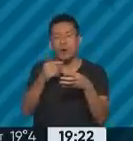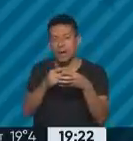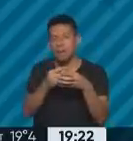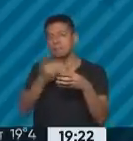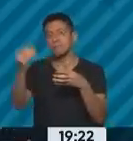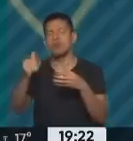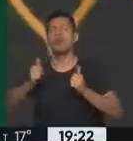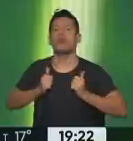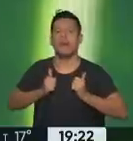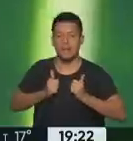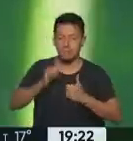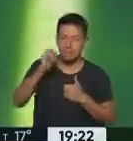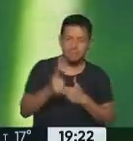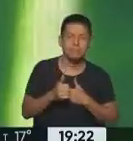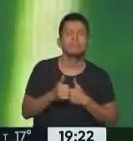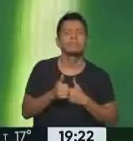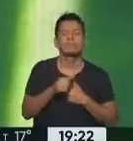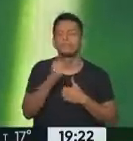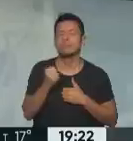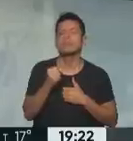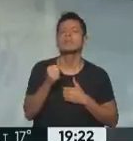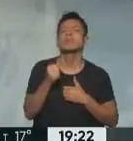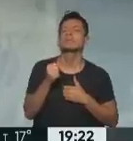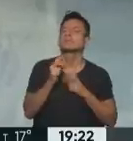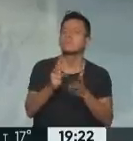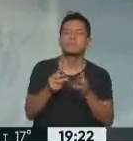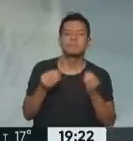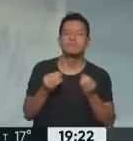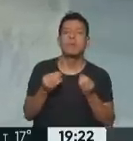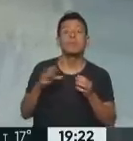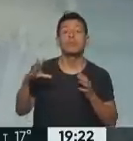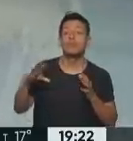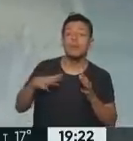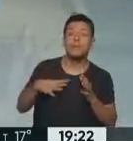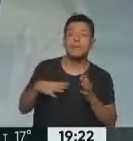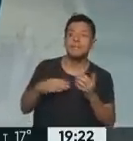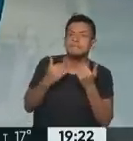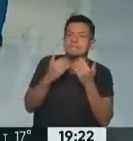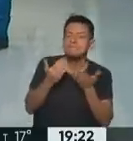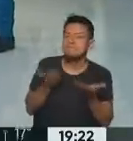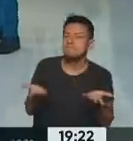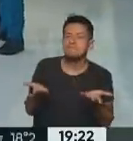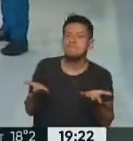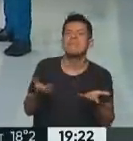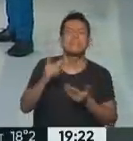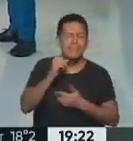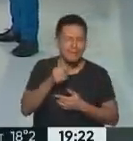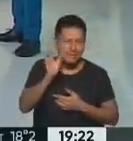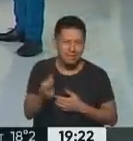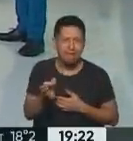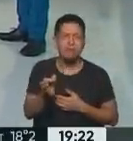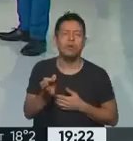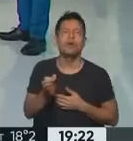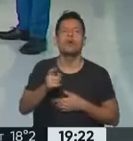locales. Exactamente, y lo importante para destacar es que todavía no tenemos, si sabemos, día, sí